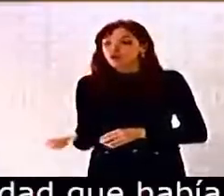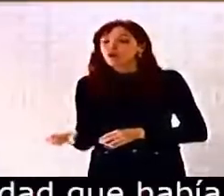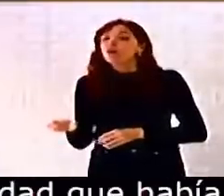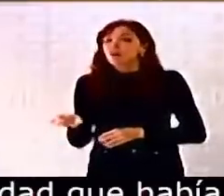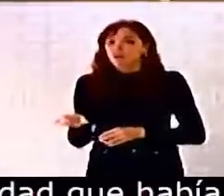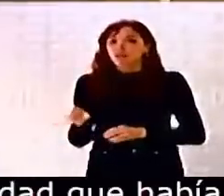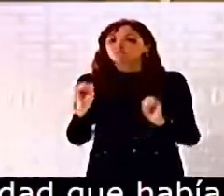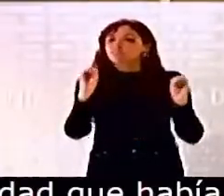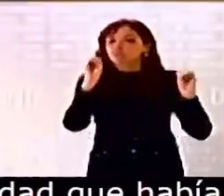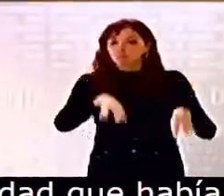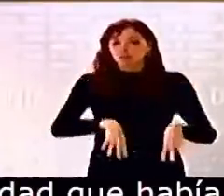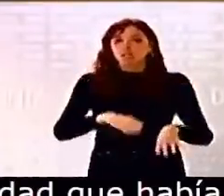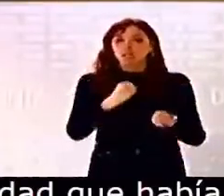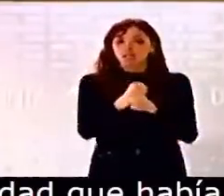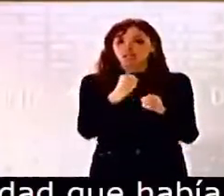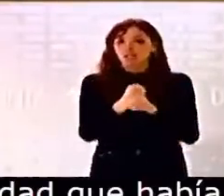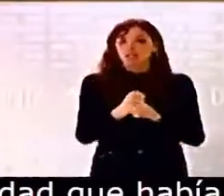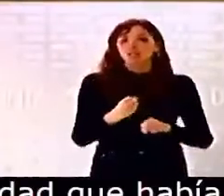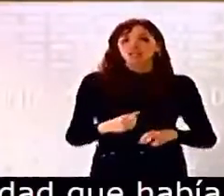dimitir.